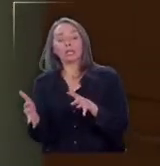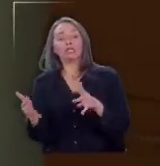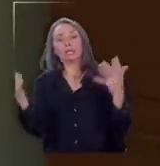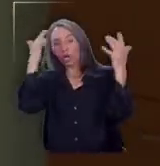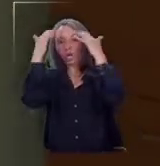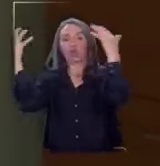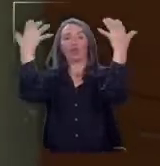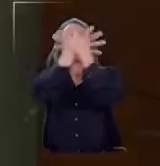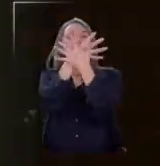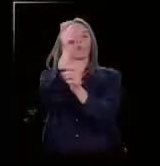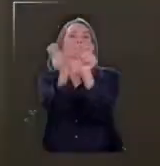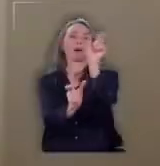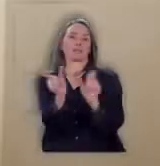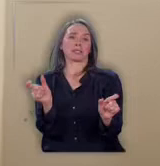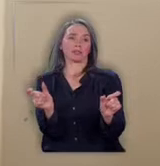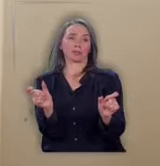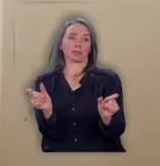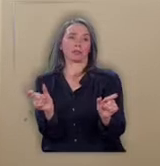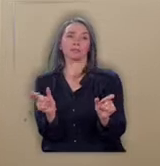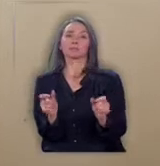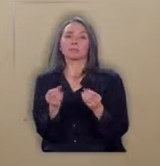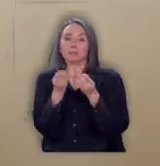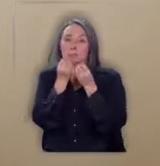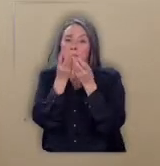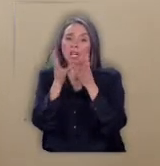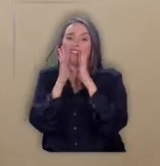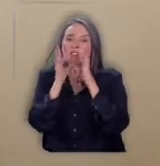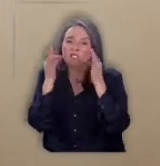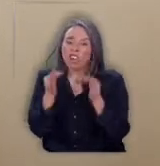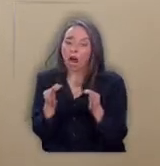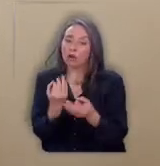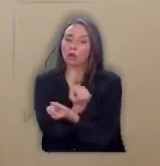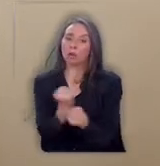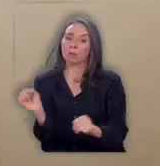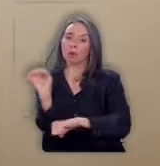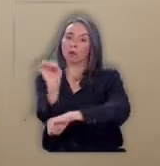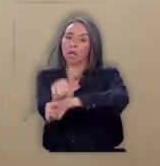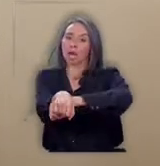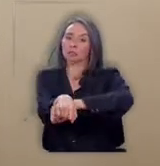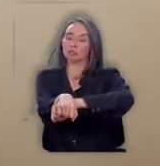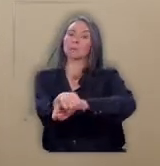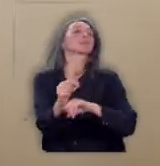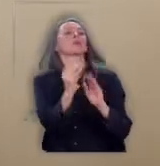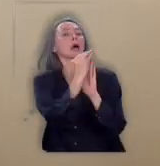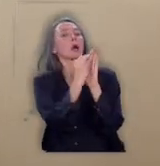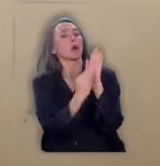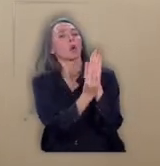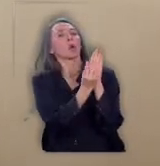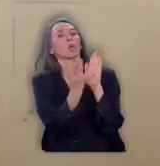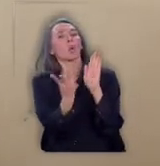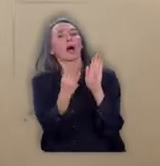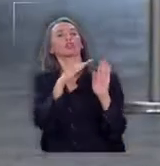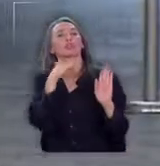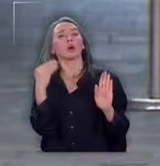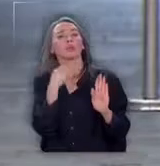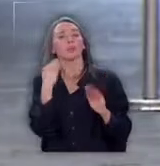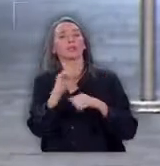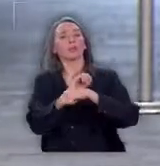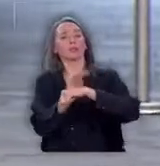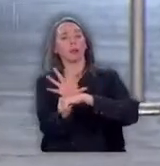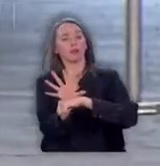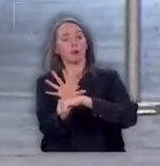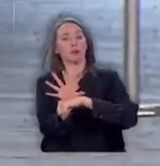confusión en la población es francamente inaceptable que las cifras respecto de los fallecidos por